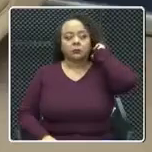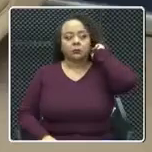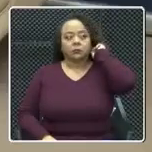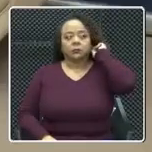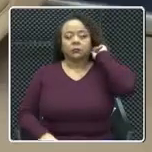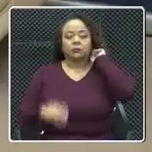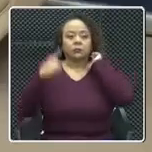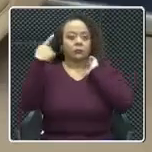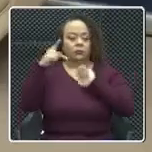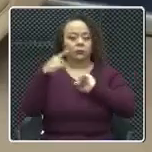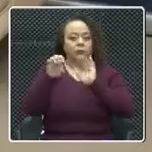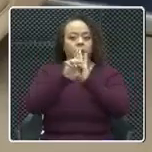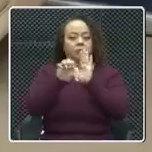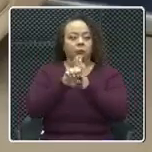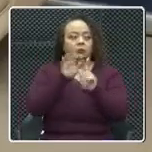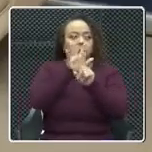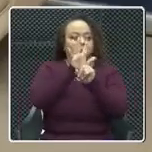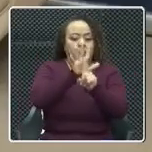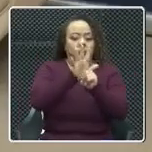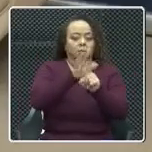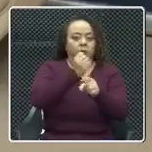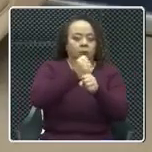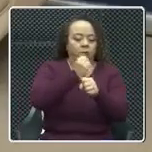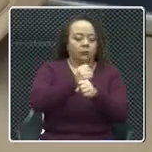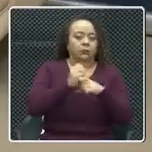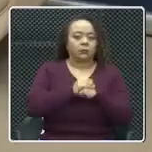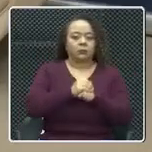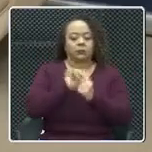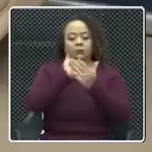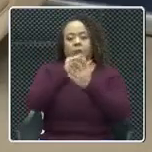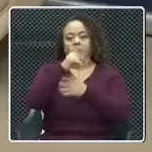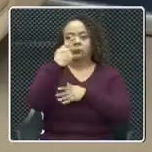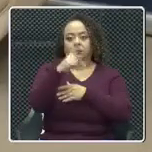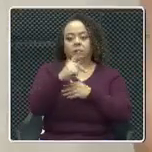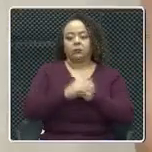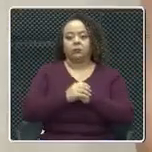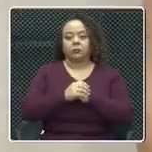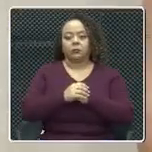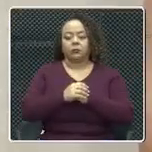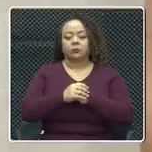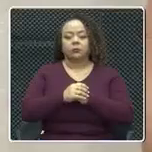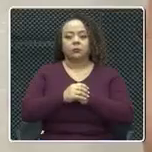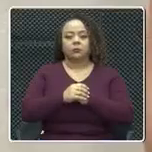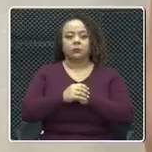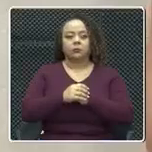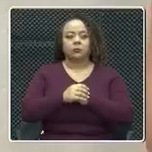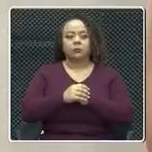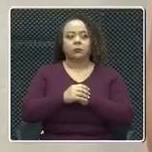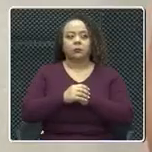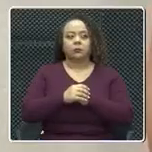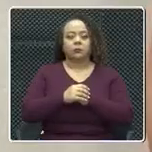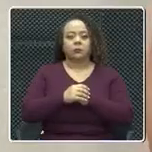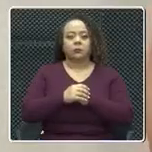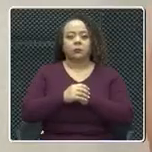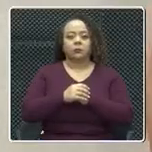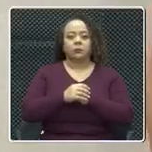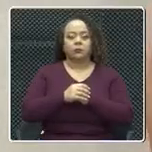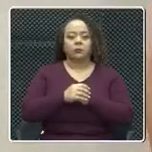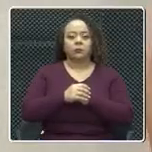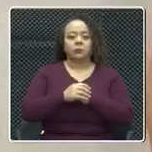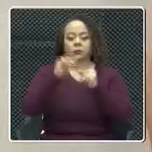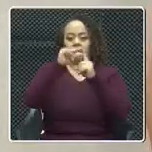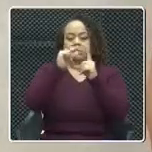ser, por ejemplo, hablemos de hostigamiento laboral, que es uno de los riesgos, ¿verdad?, que digamos que el simple hecho del